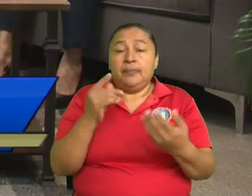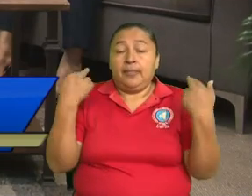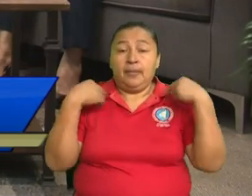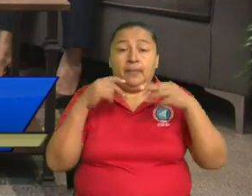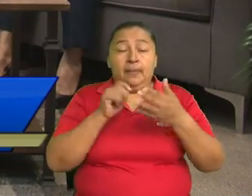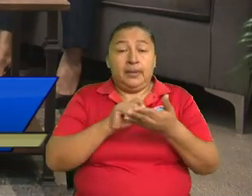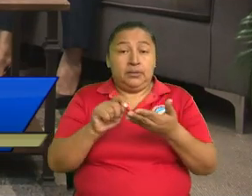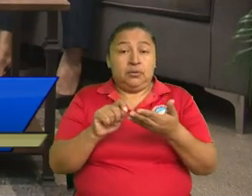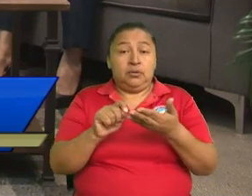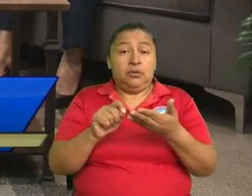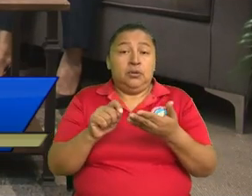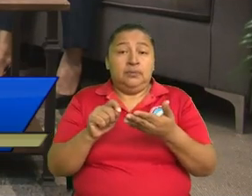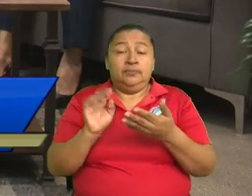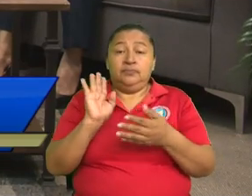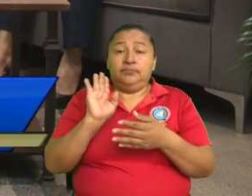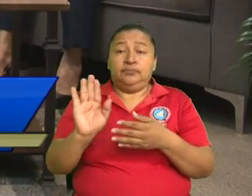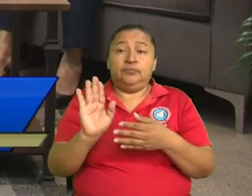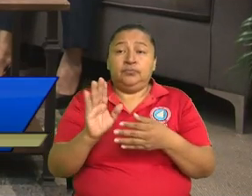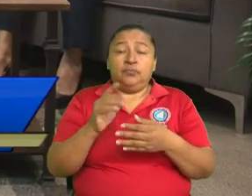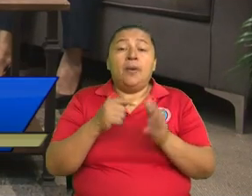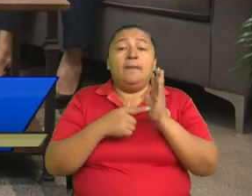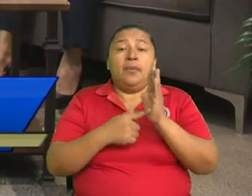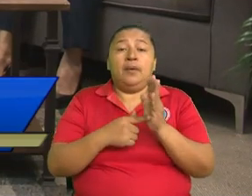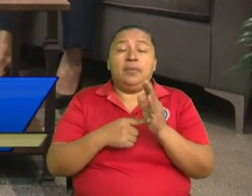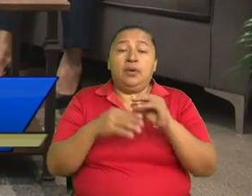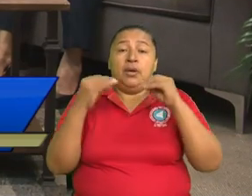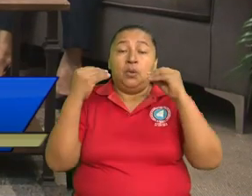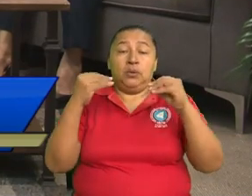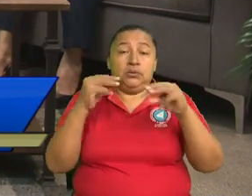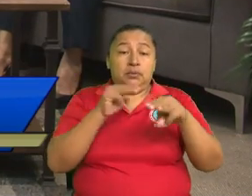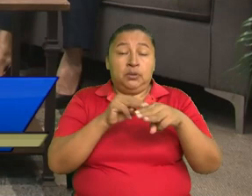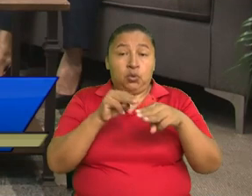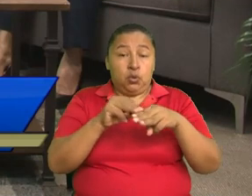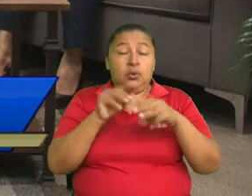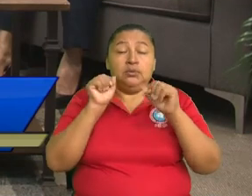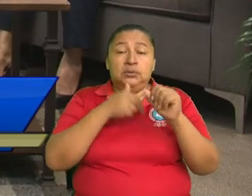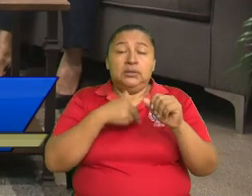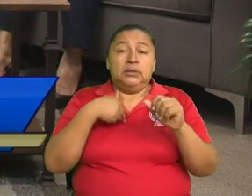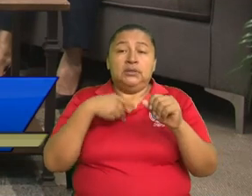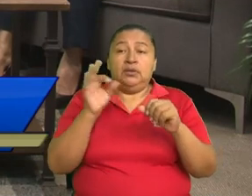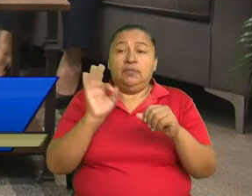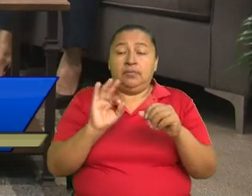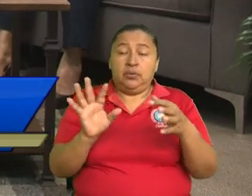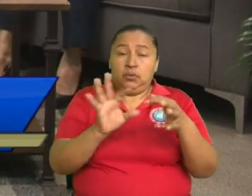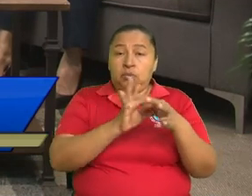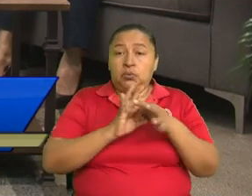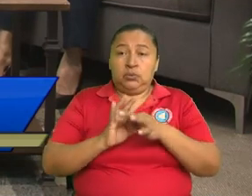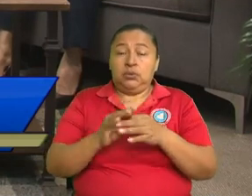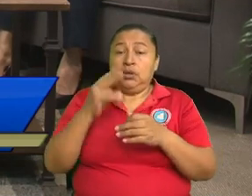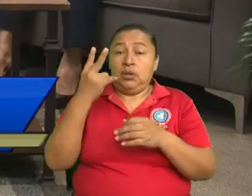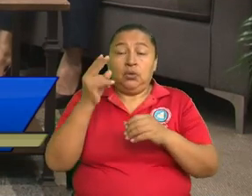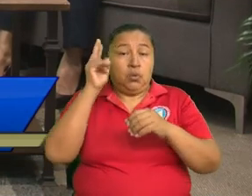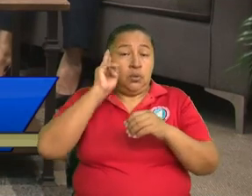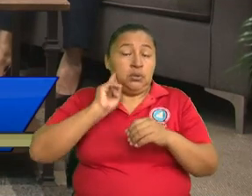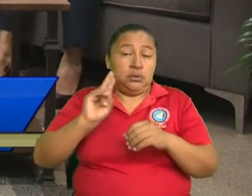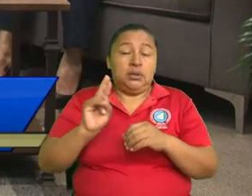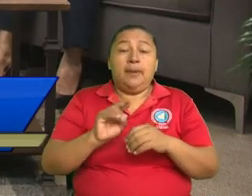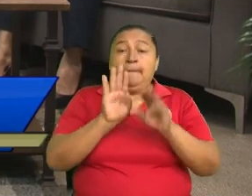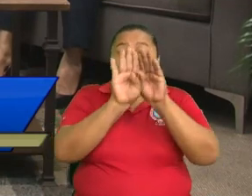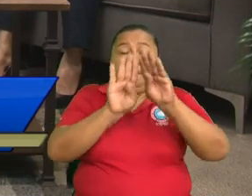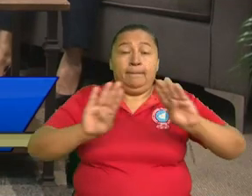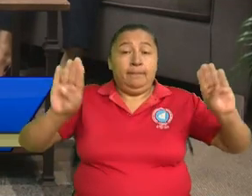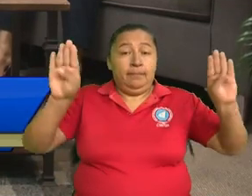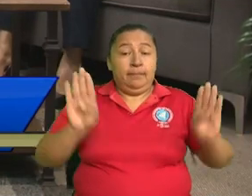maestros, por ejemplo, las adecuaciones metodológicas y todo lo que se hace en conjunto con las dos universidades, la Huracán y la